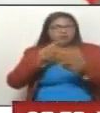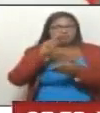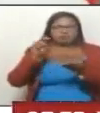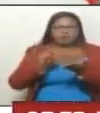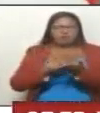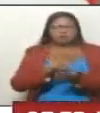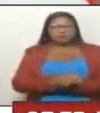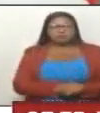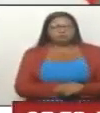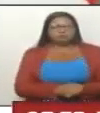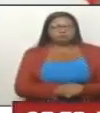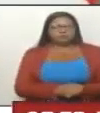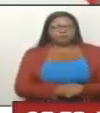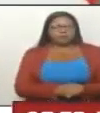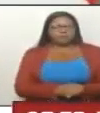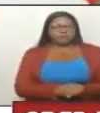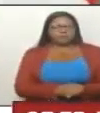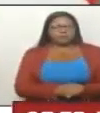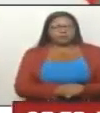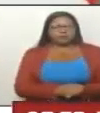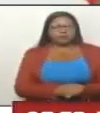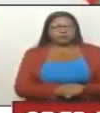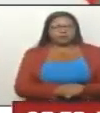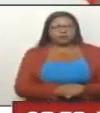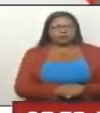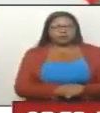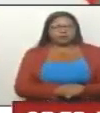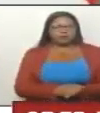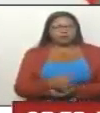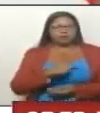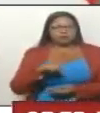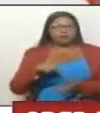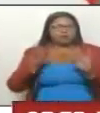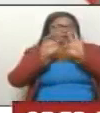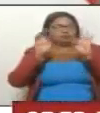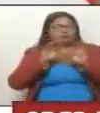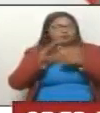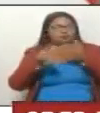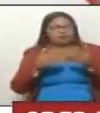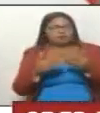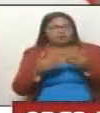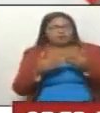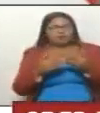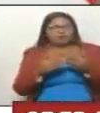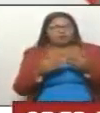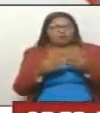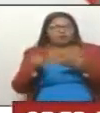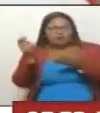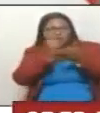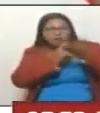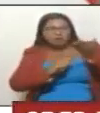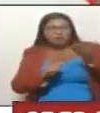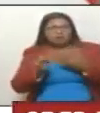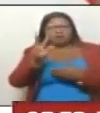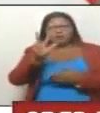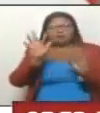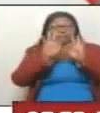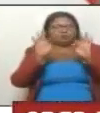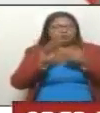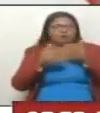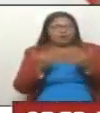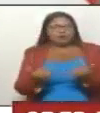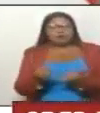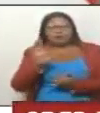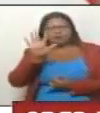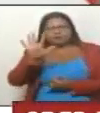nacional, nuestro ámbito geográfico. Da una nueva arquitectura al Estado. De tres poderes pasamos a cinco.